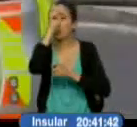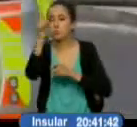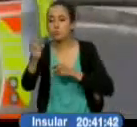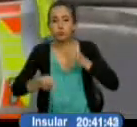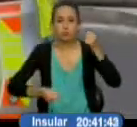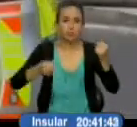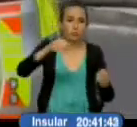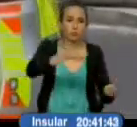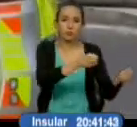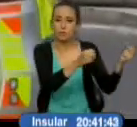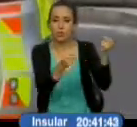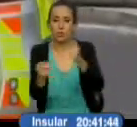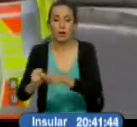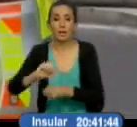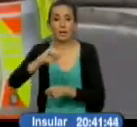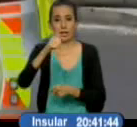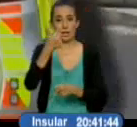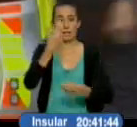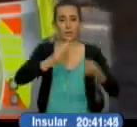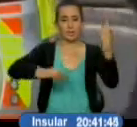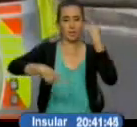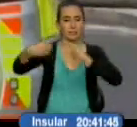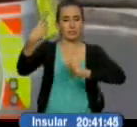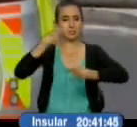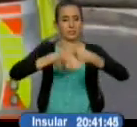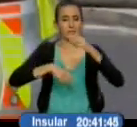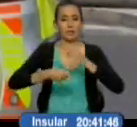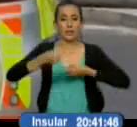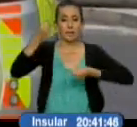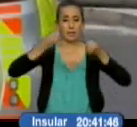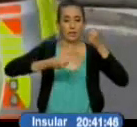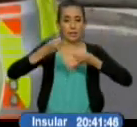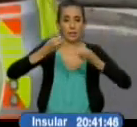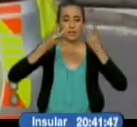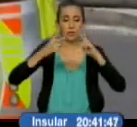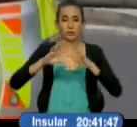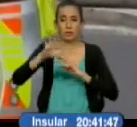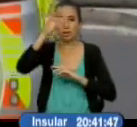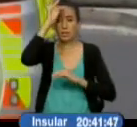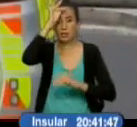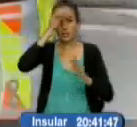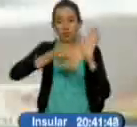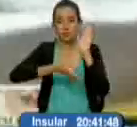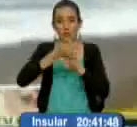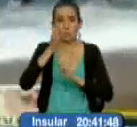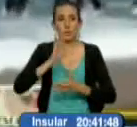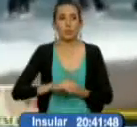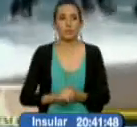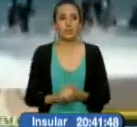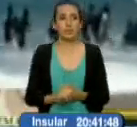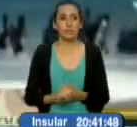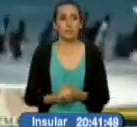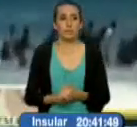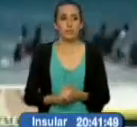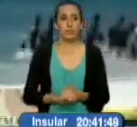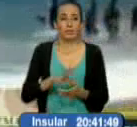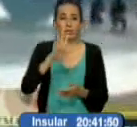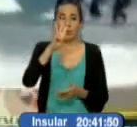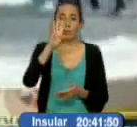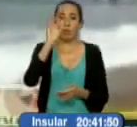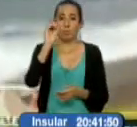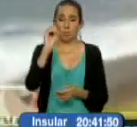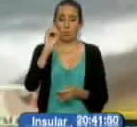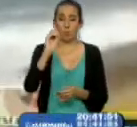local. Los 10 heridos, incluido el conductor del autobús, fueron llevados a los hospitales. 40